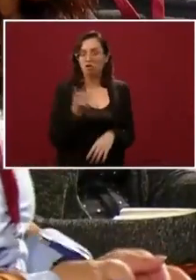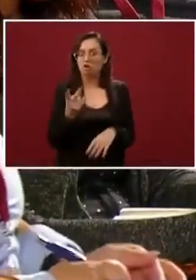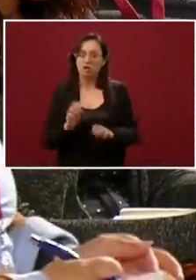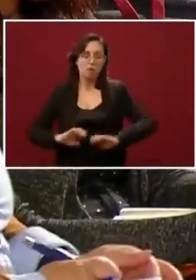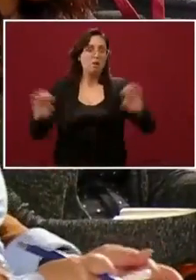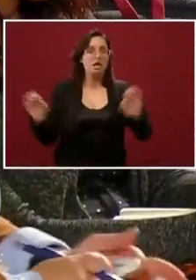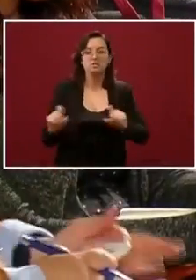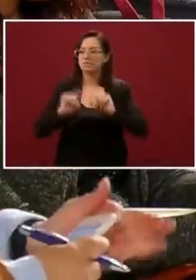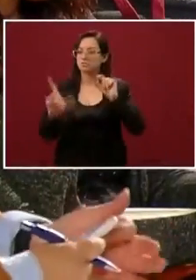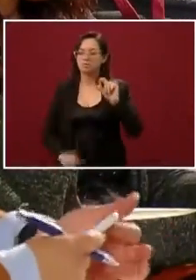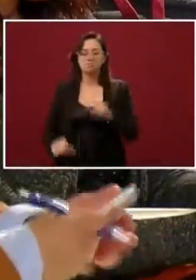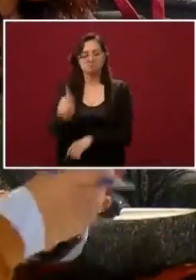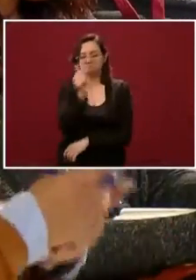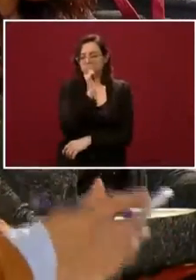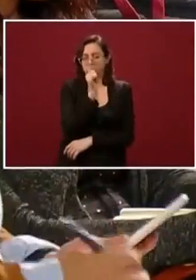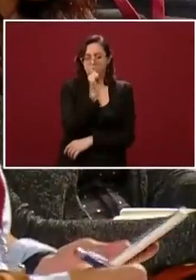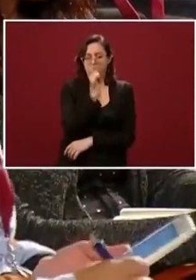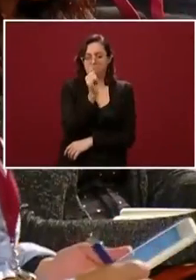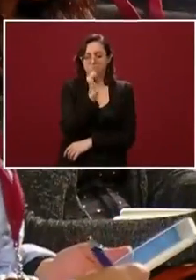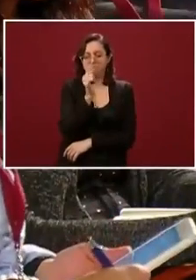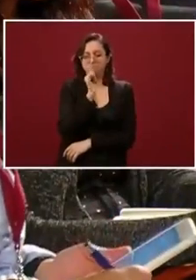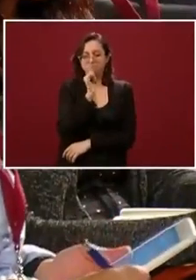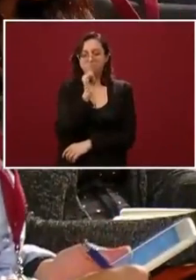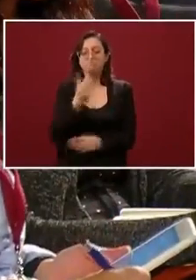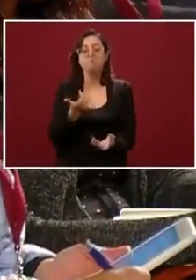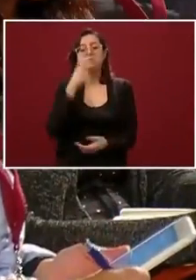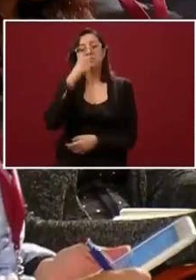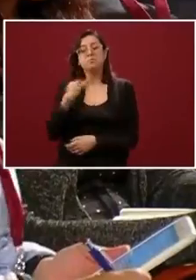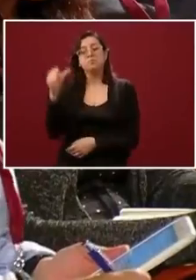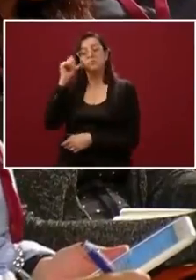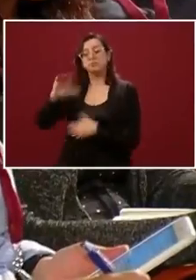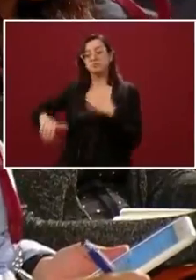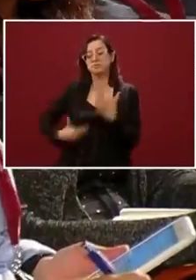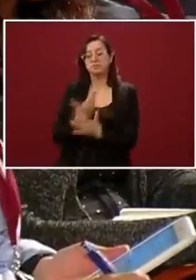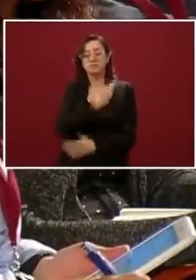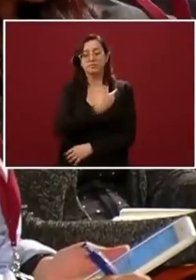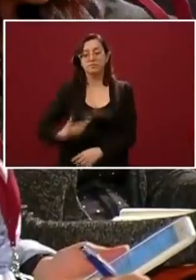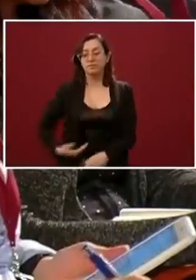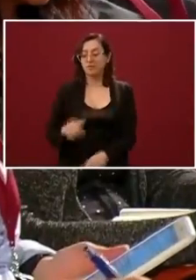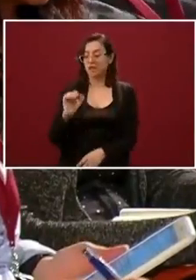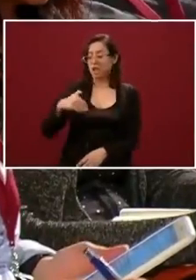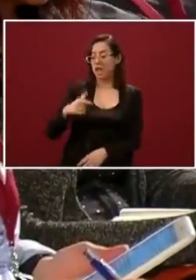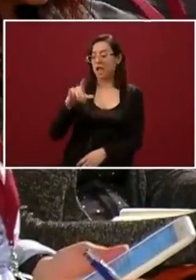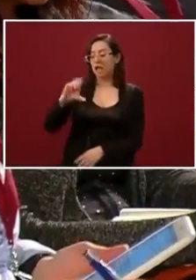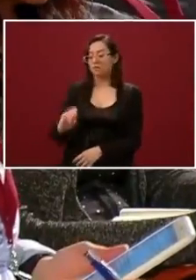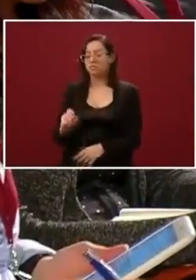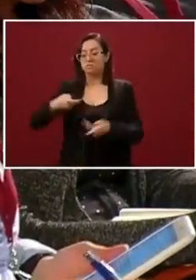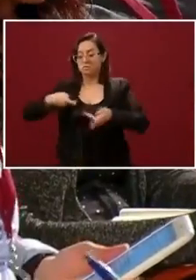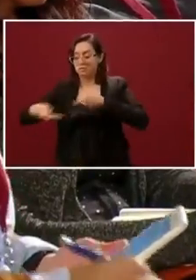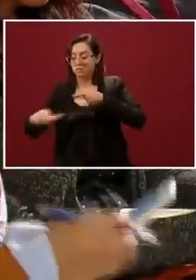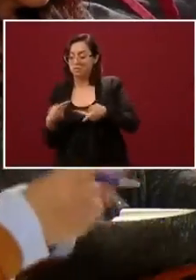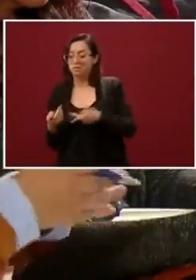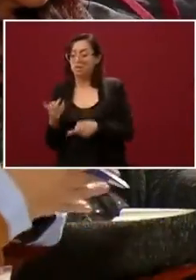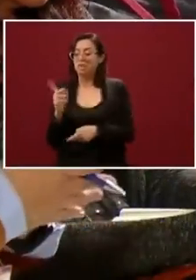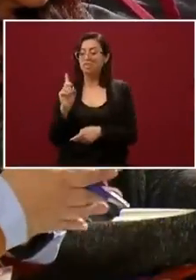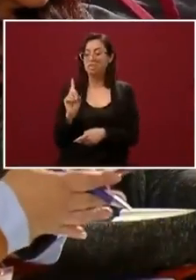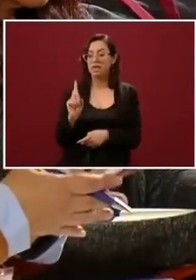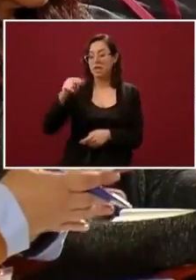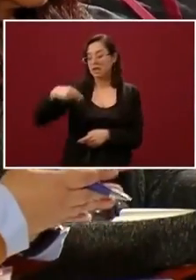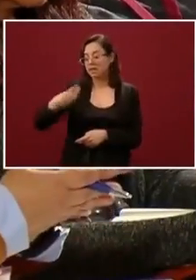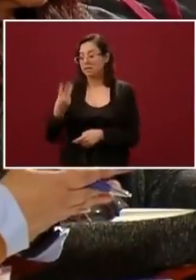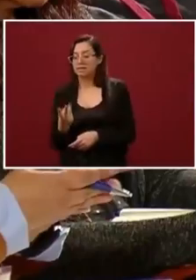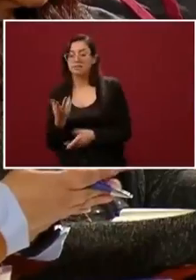emergencia nacional. Y por último, en la mañana ya el presidente López Obrador hablaba de este plan DN3. Yo hace dos